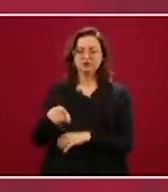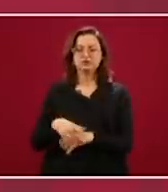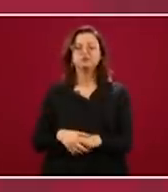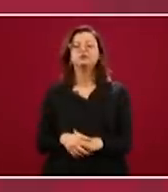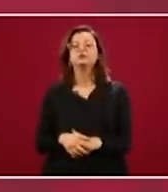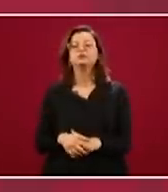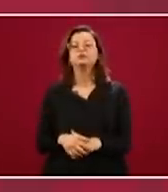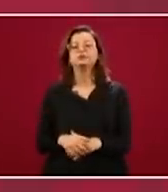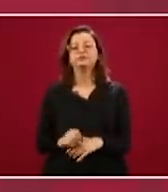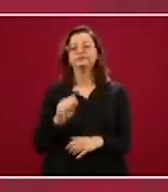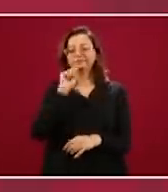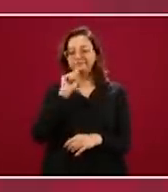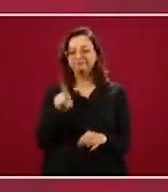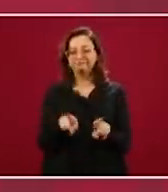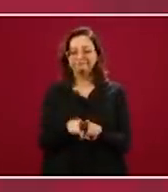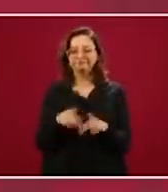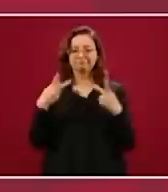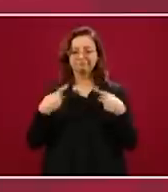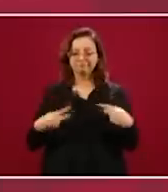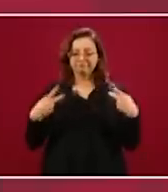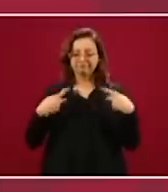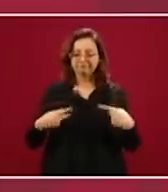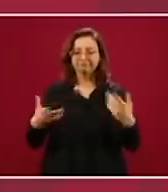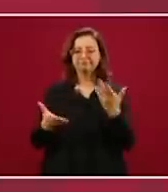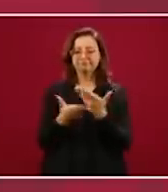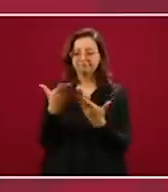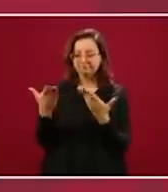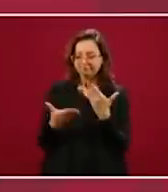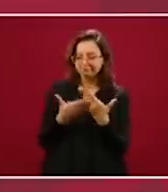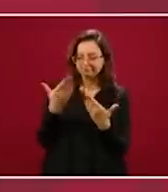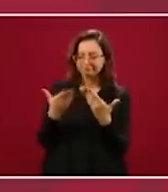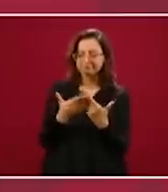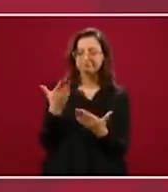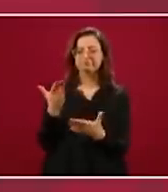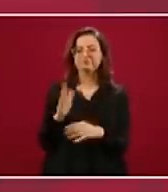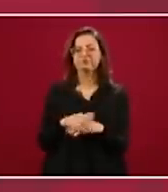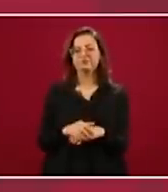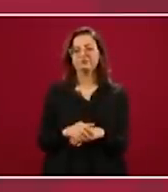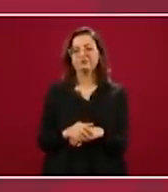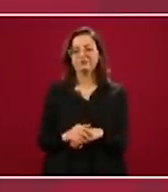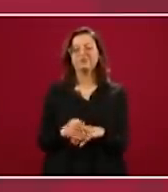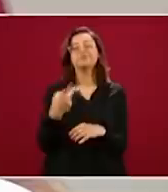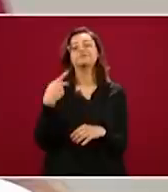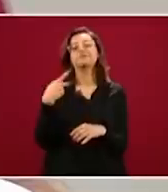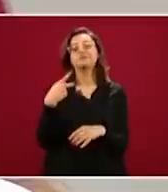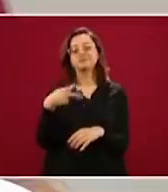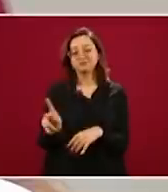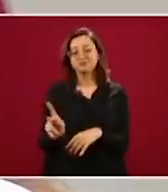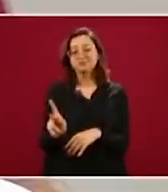también con poca participación, pero no podemos